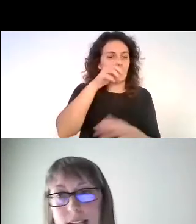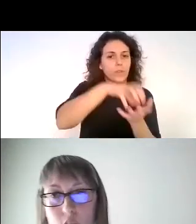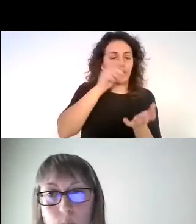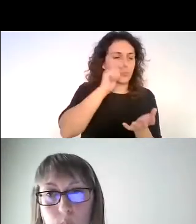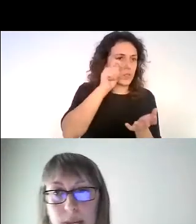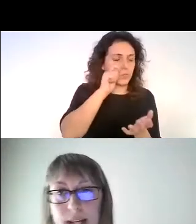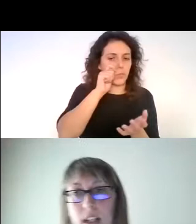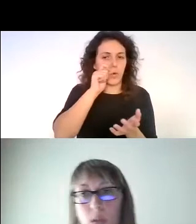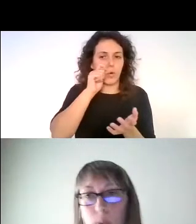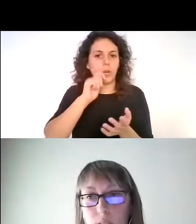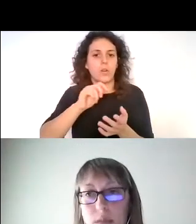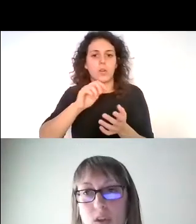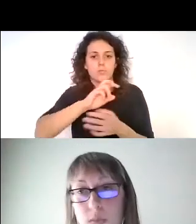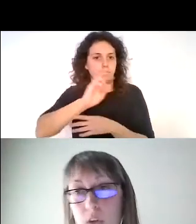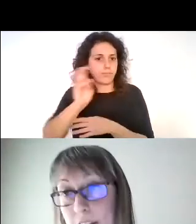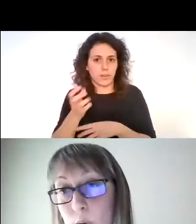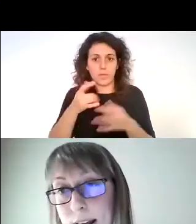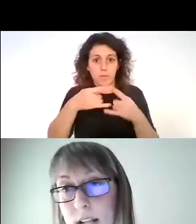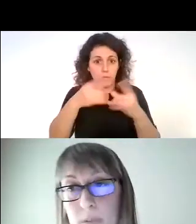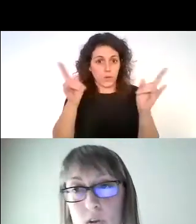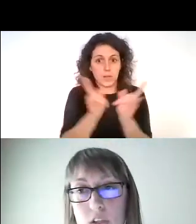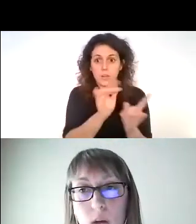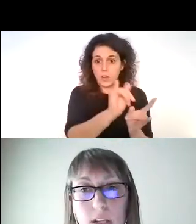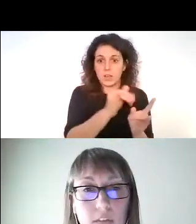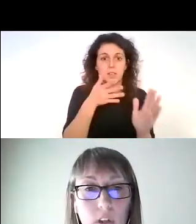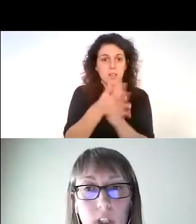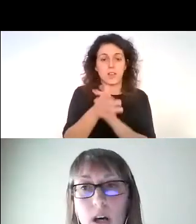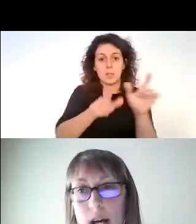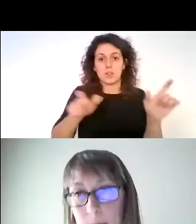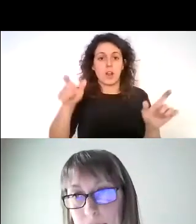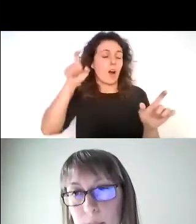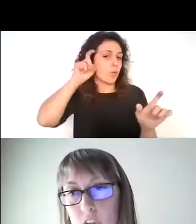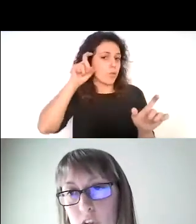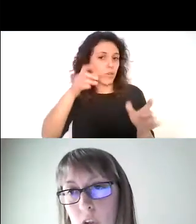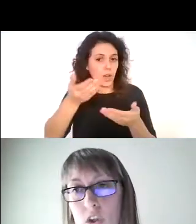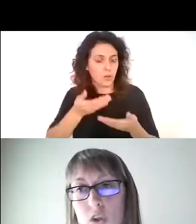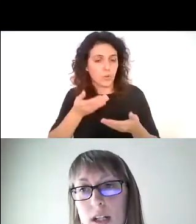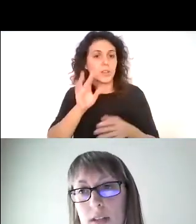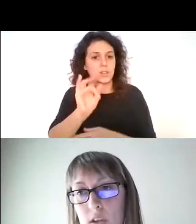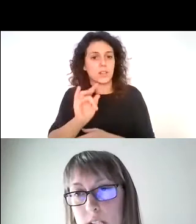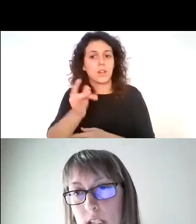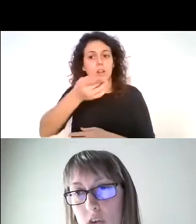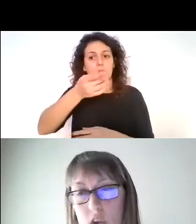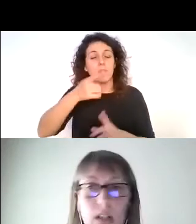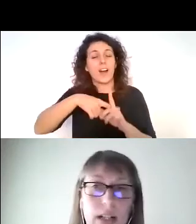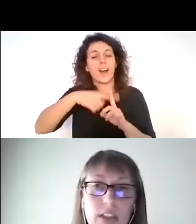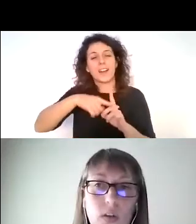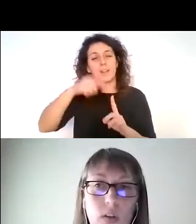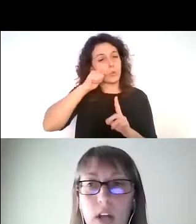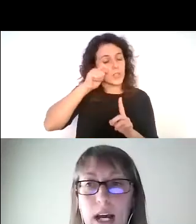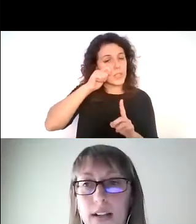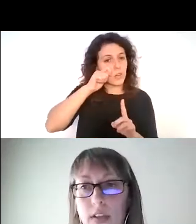que instales un bucle magnético porque, pues, porque vas a ayudar a las personas con audífono, apliquémonoslo no solo a nivel turístico, sino a